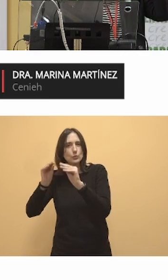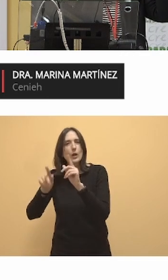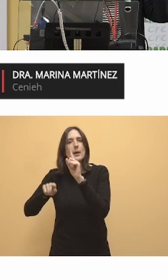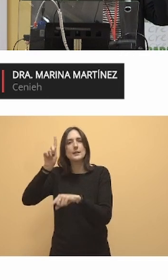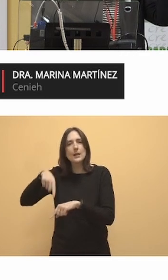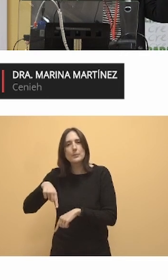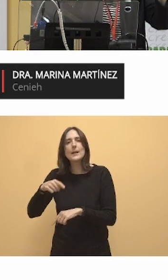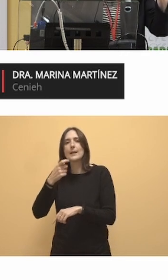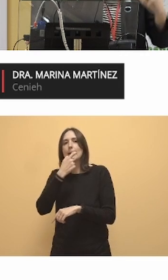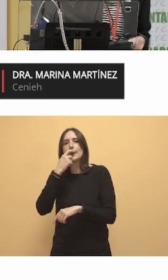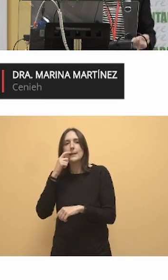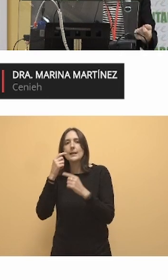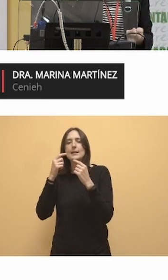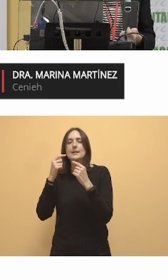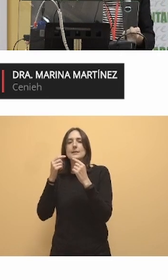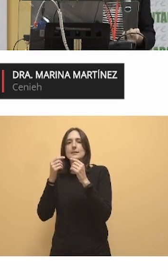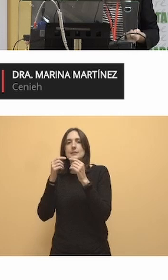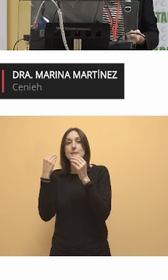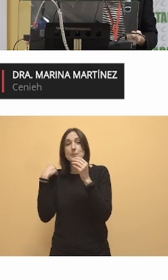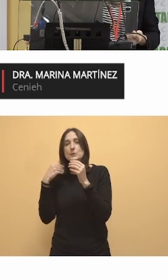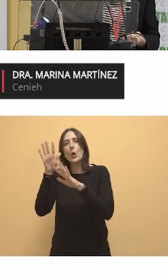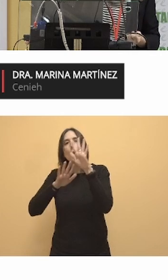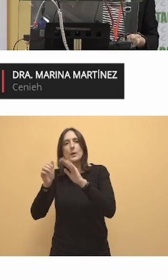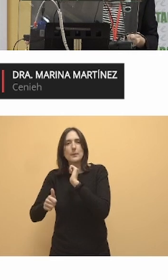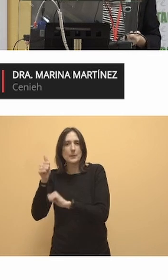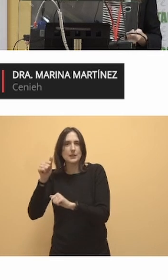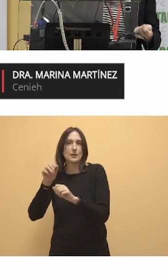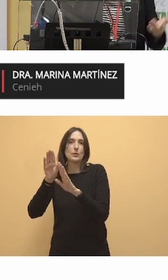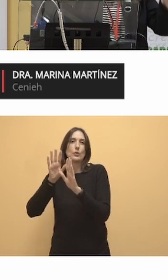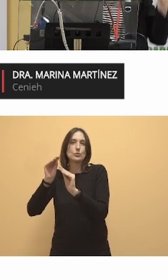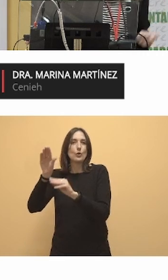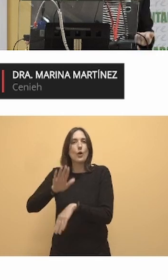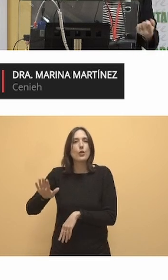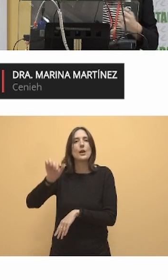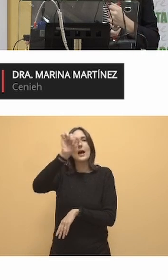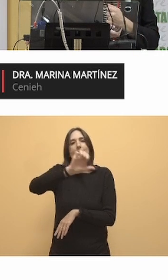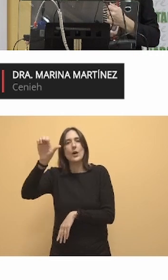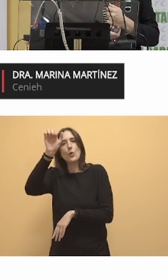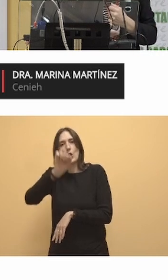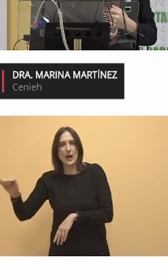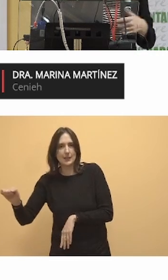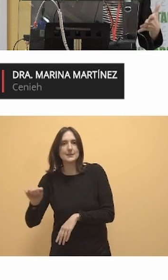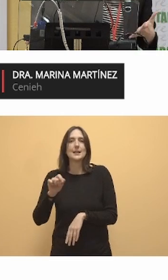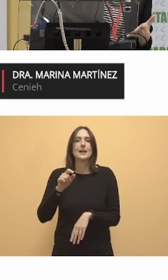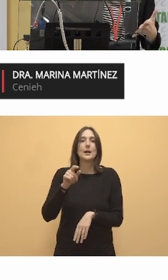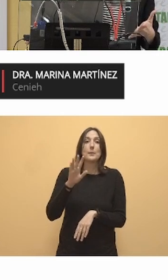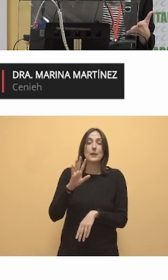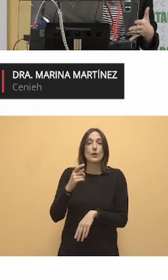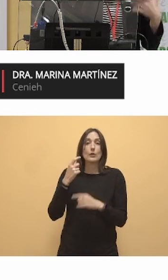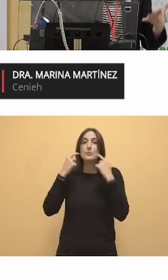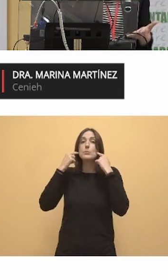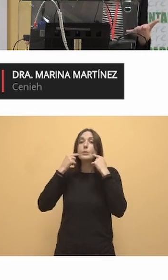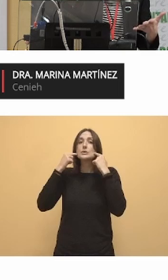tamaño de la dentición anterior en estos grupos de homínidos de Eurasia. Sin embargo, la dentición posterior, los rasgos son muy